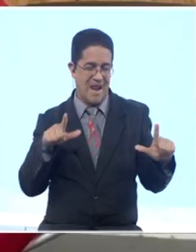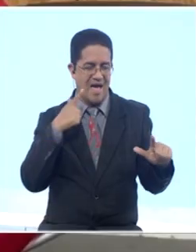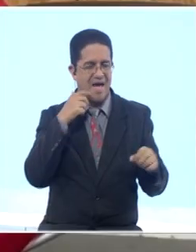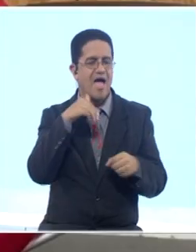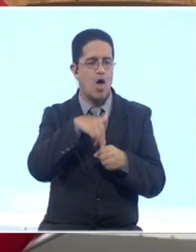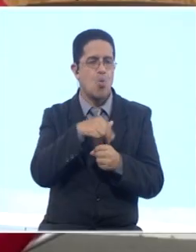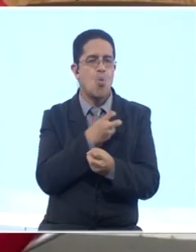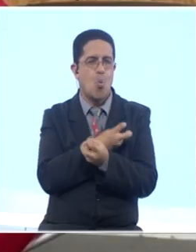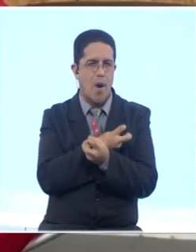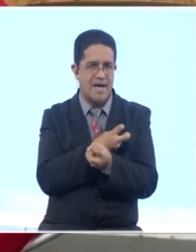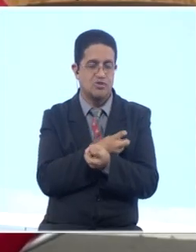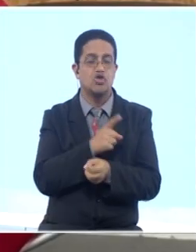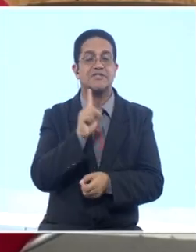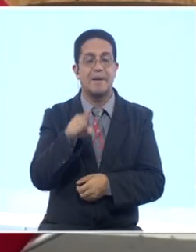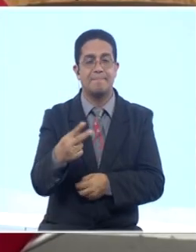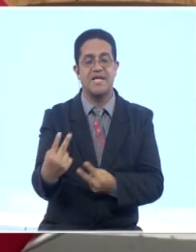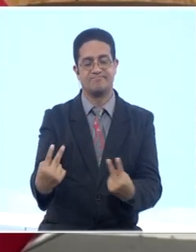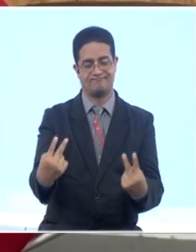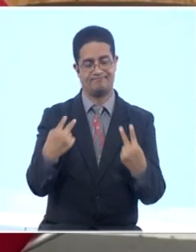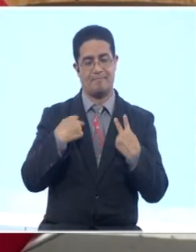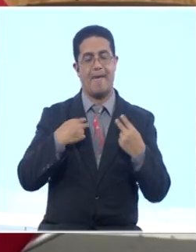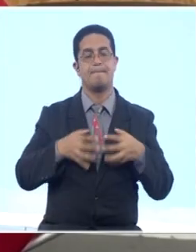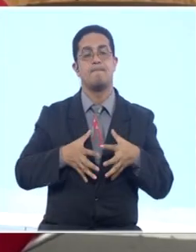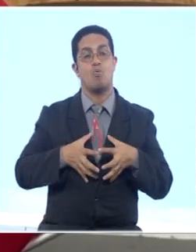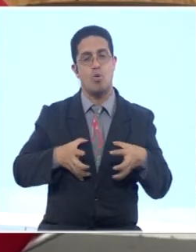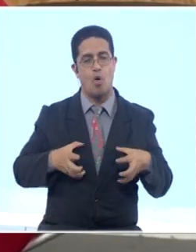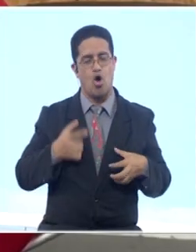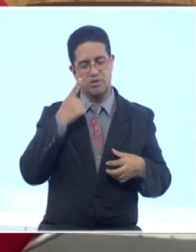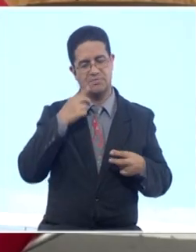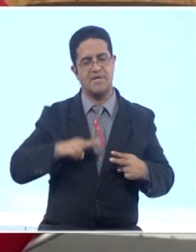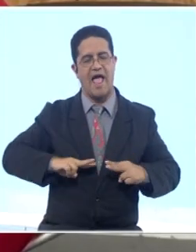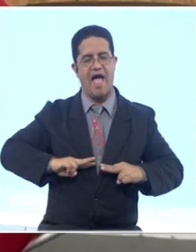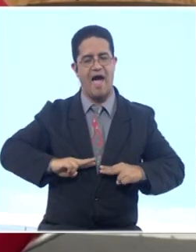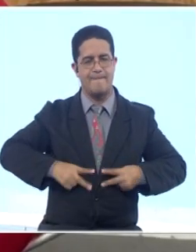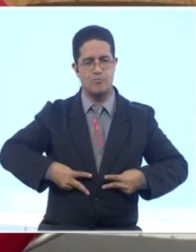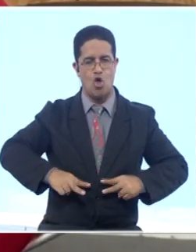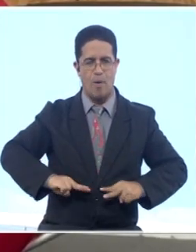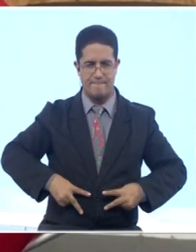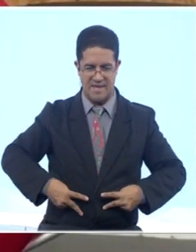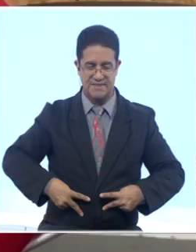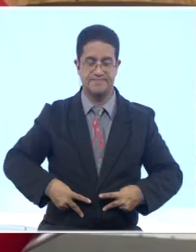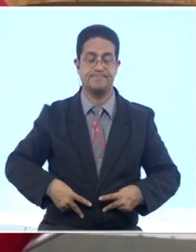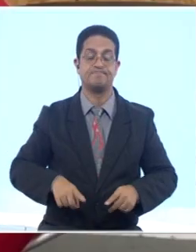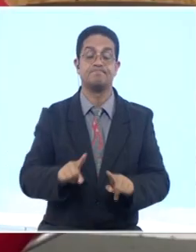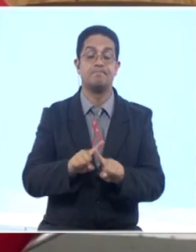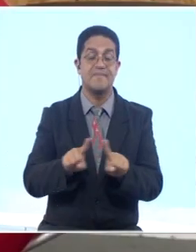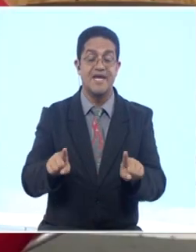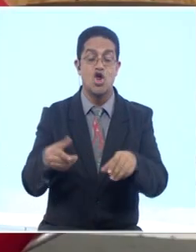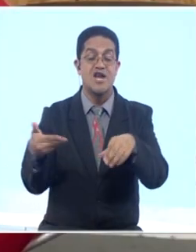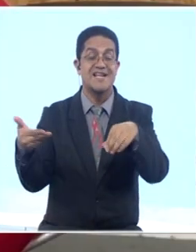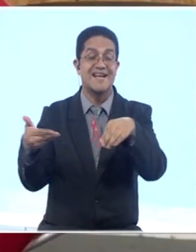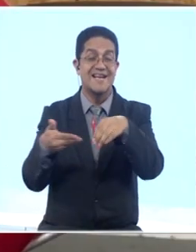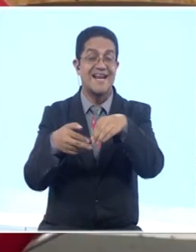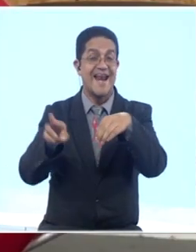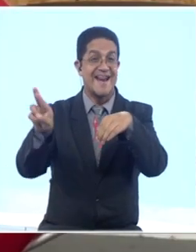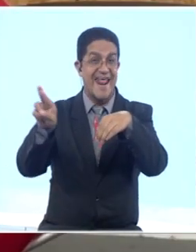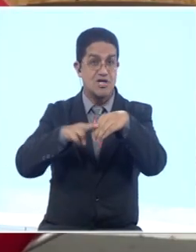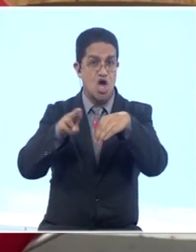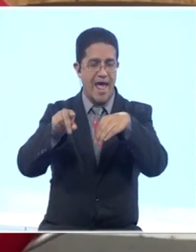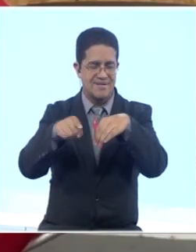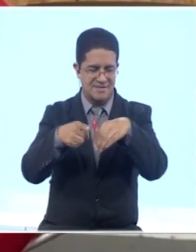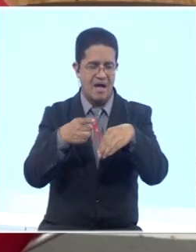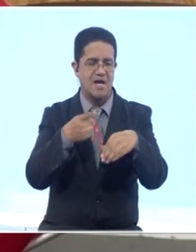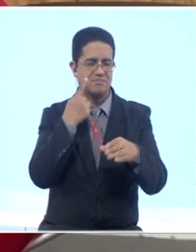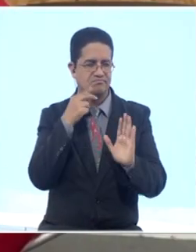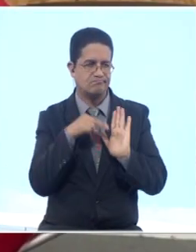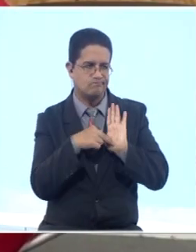Podemos evaluar pulmones, por ejemplo, abdomen. En cambio, la resonancia nos da una mejor resolución de lo que